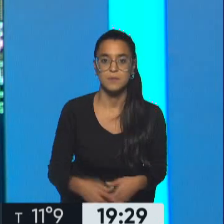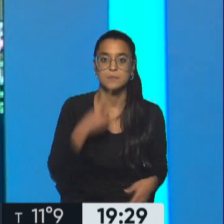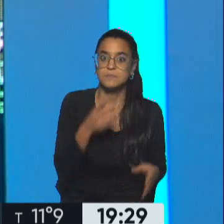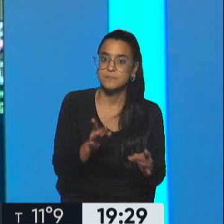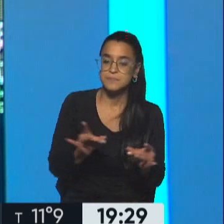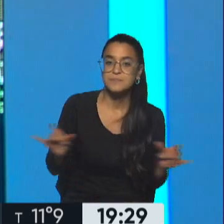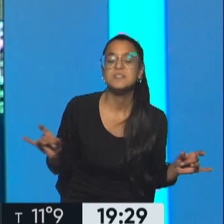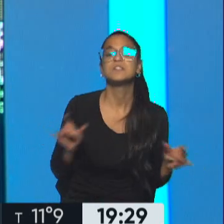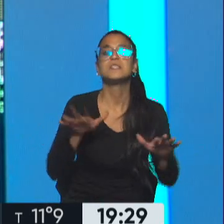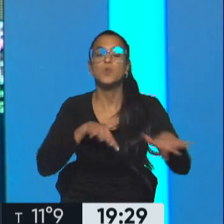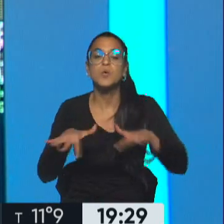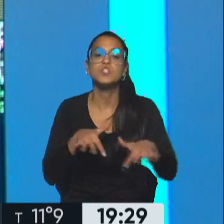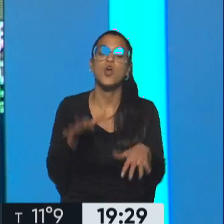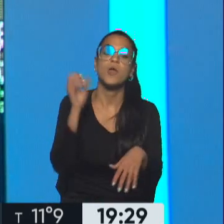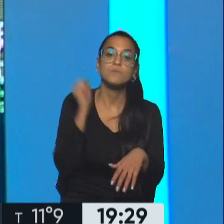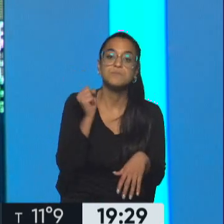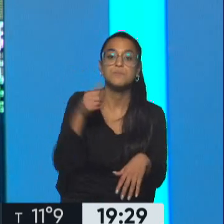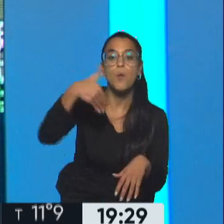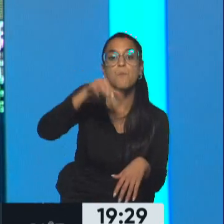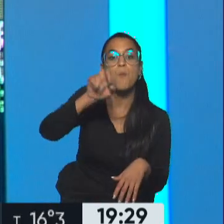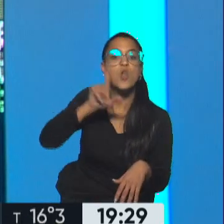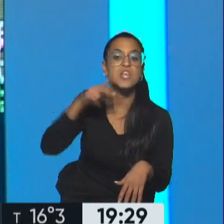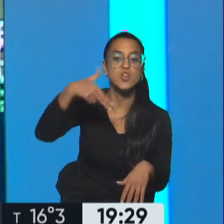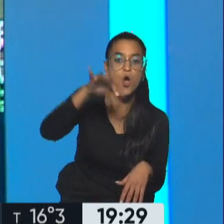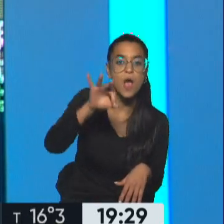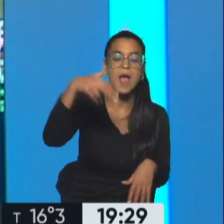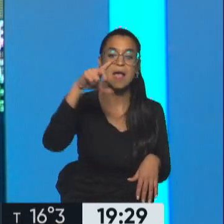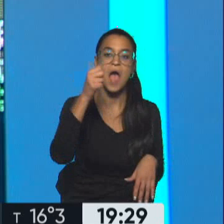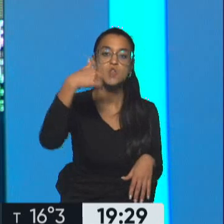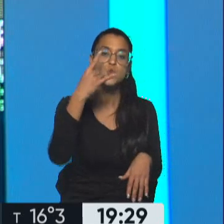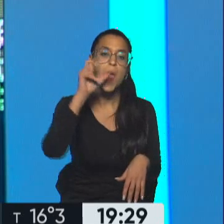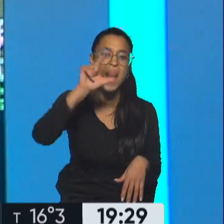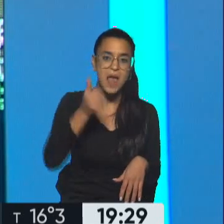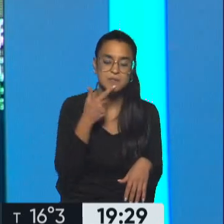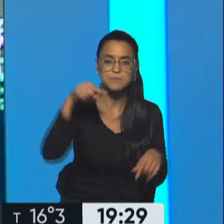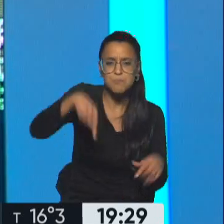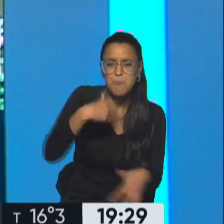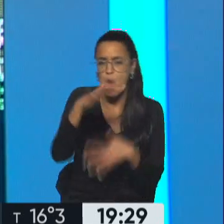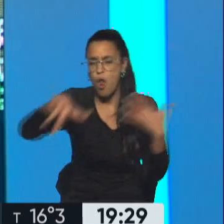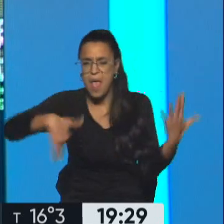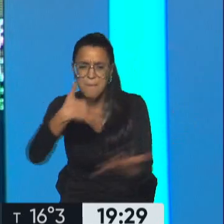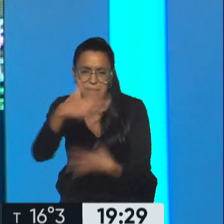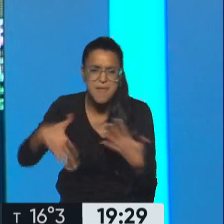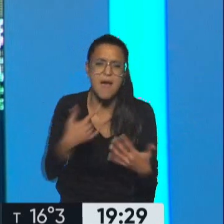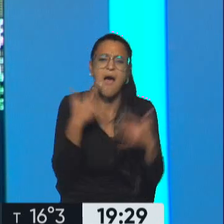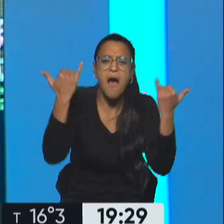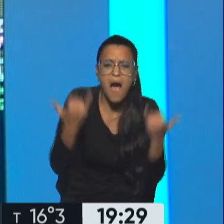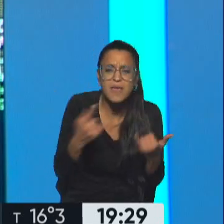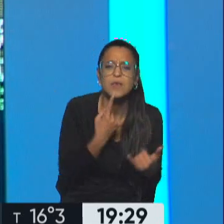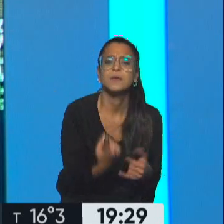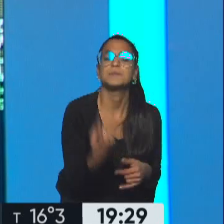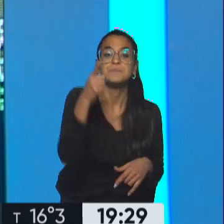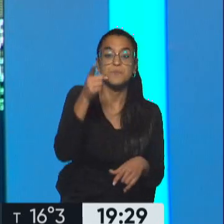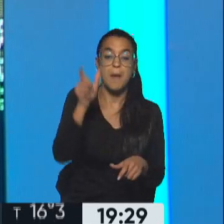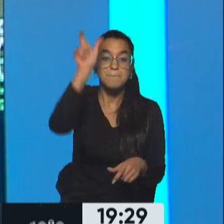Delicada económica de la empresa Molino Cañuelas, pero además se encendió la polémica con las declaraciones de uno de